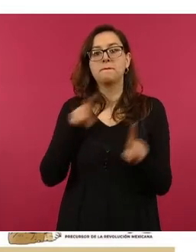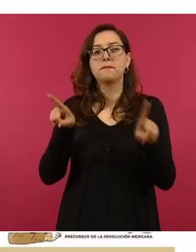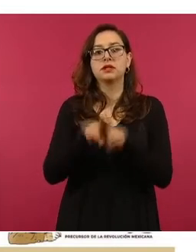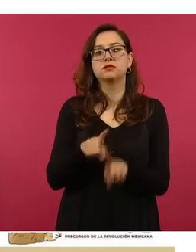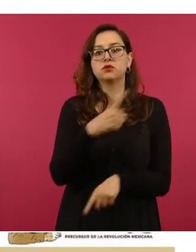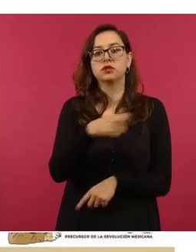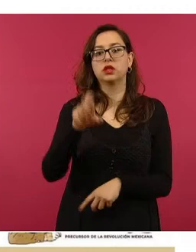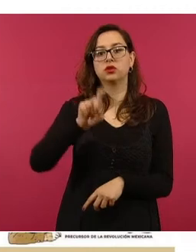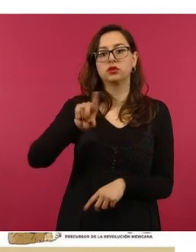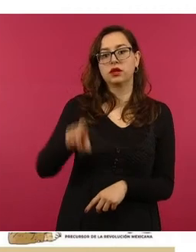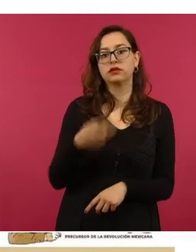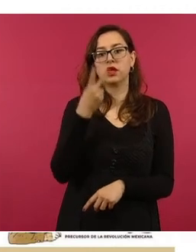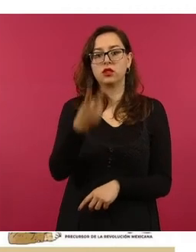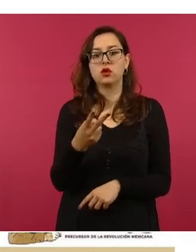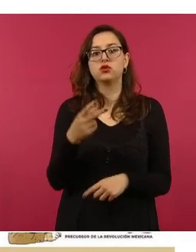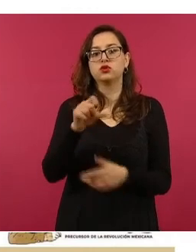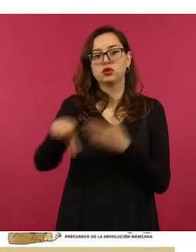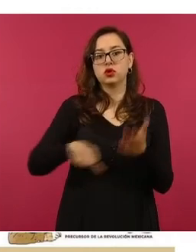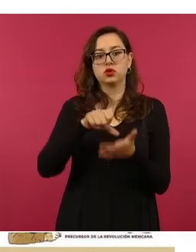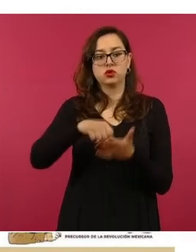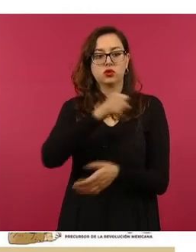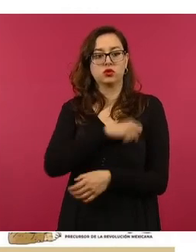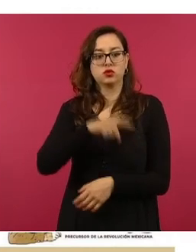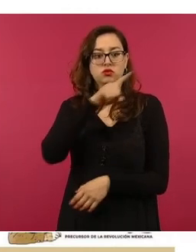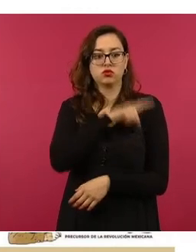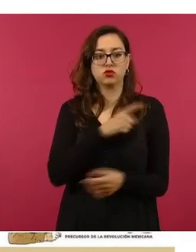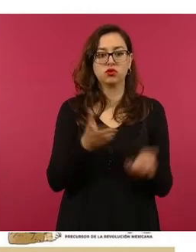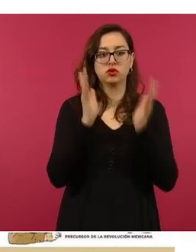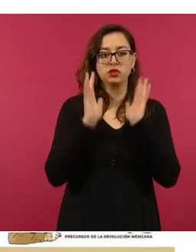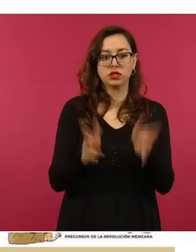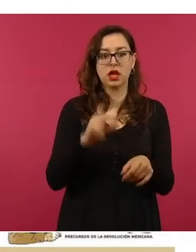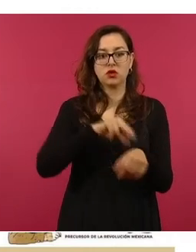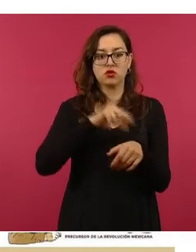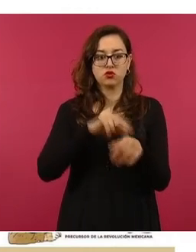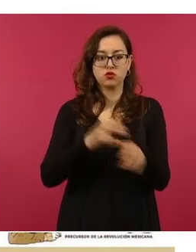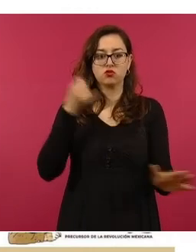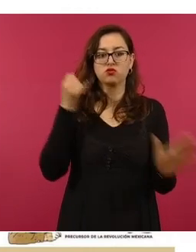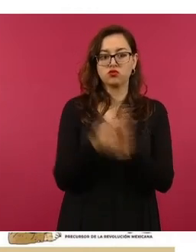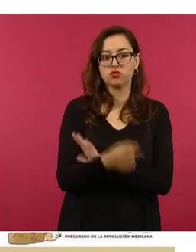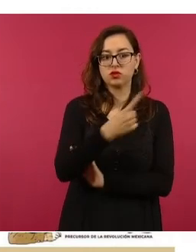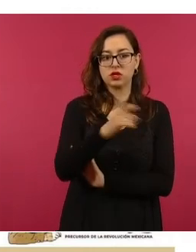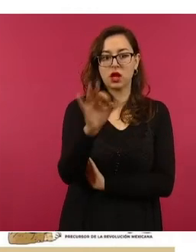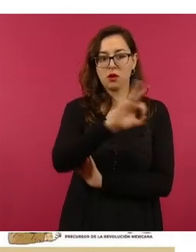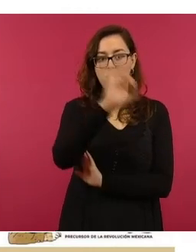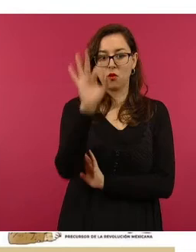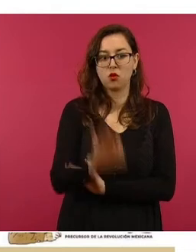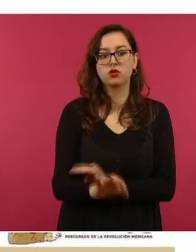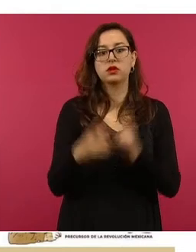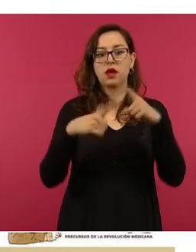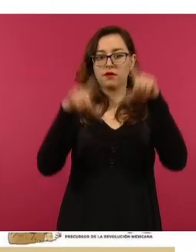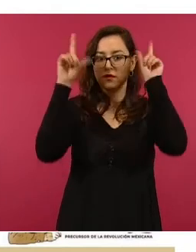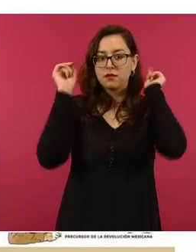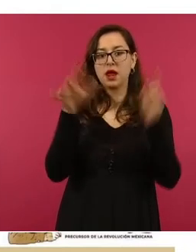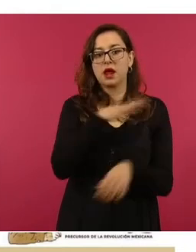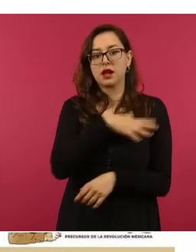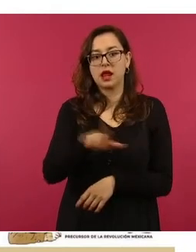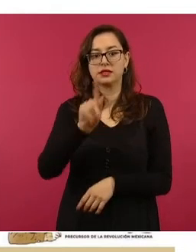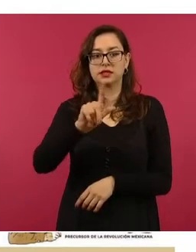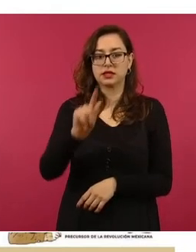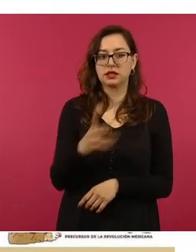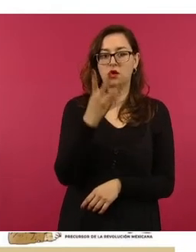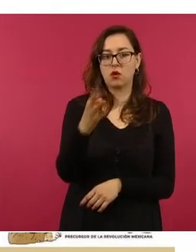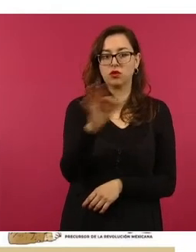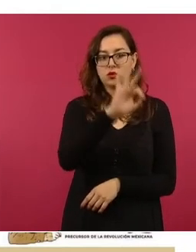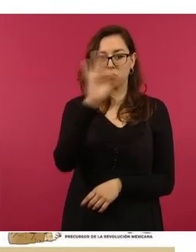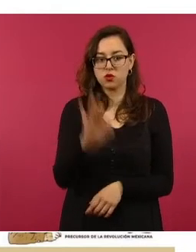y 74% de cobertura de médicos generales y de personal de enfermería. El 100% ha